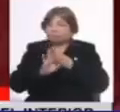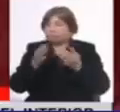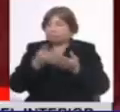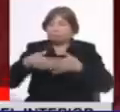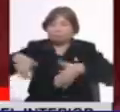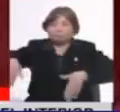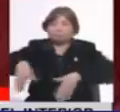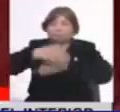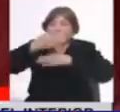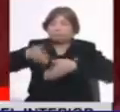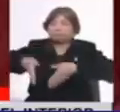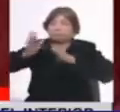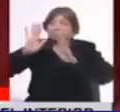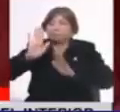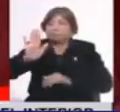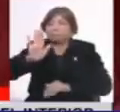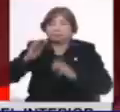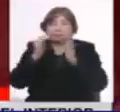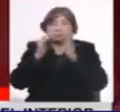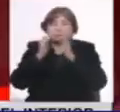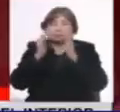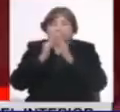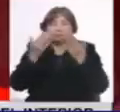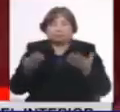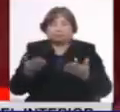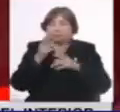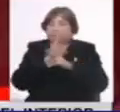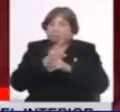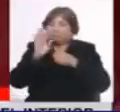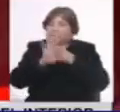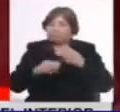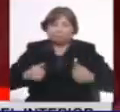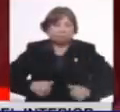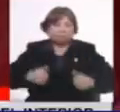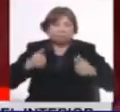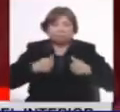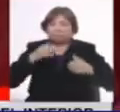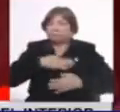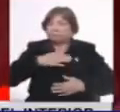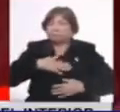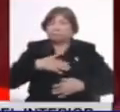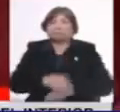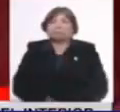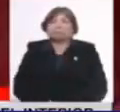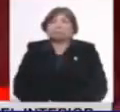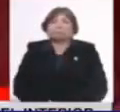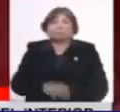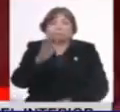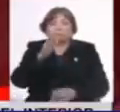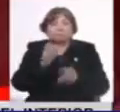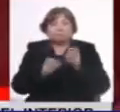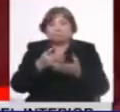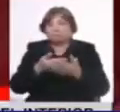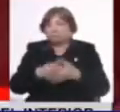en las calles y en sus propios domicilios, que se proteja su vida, su integridad física, su